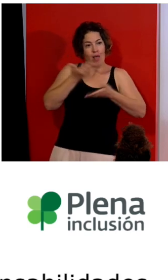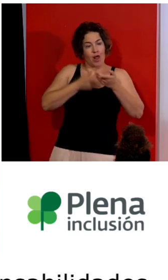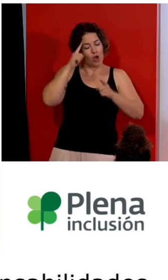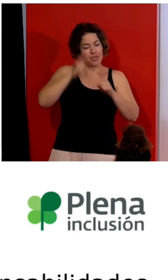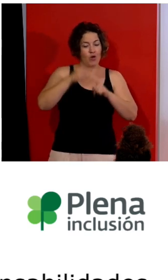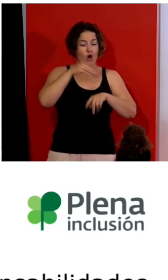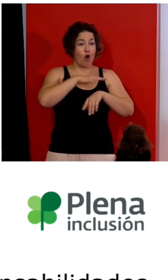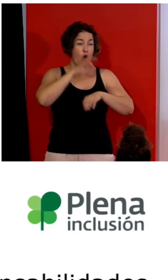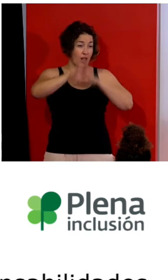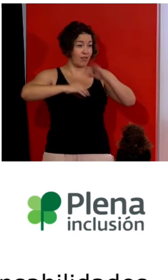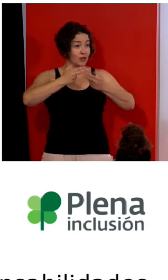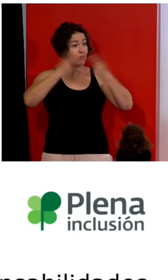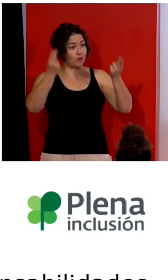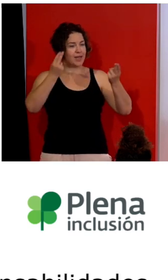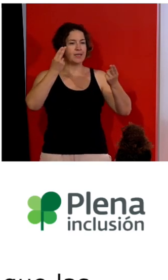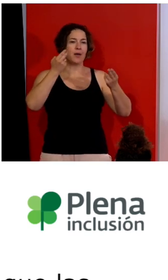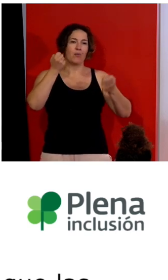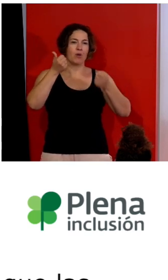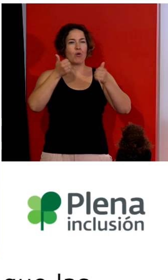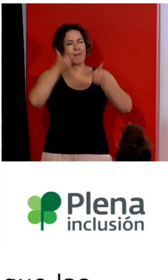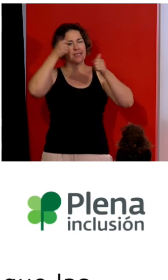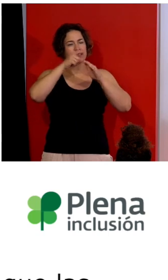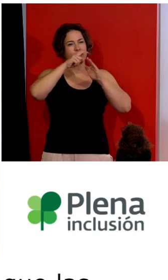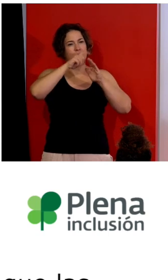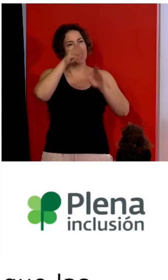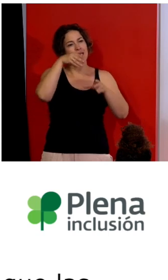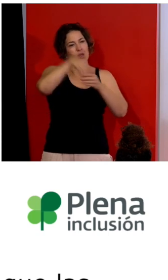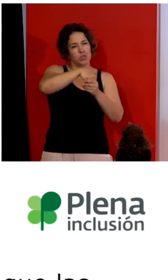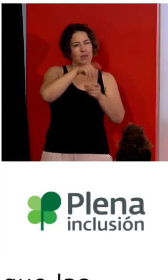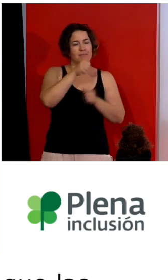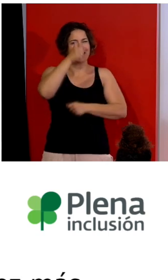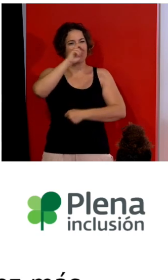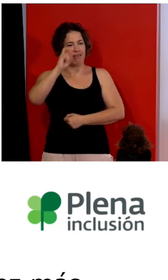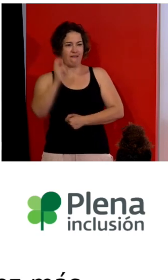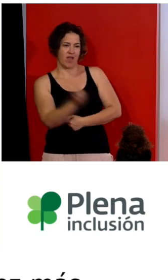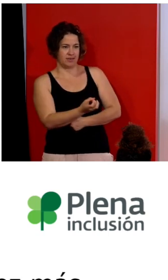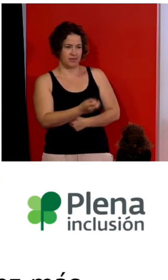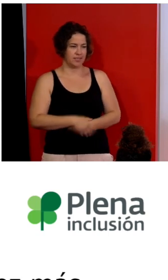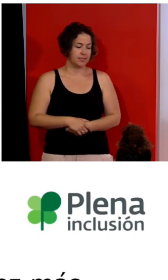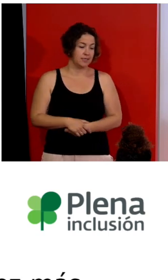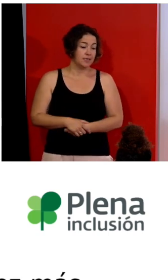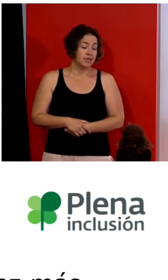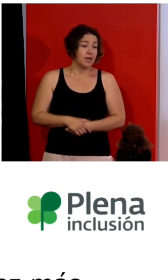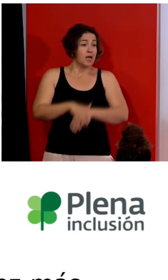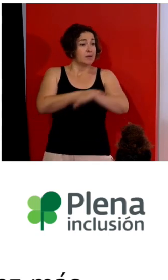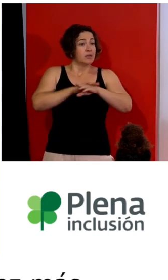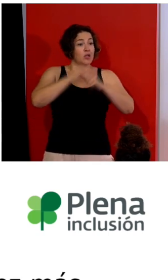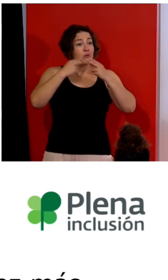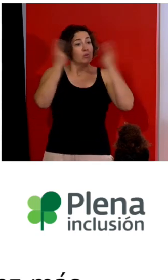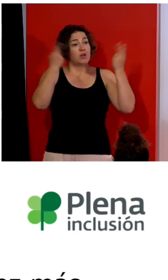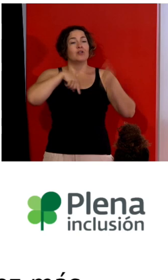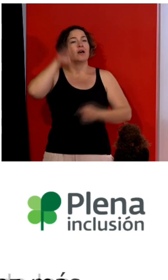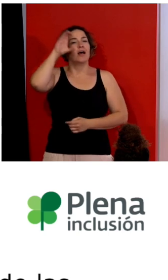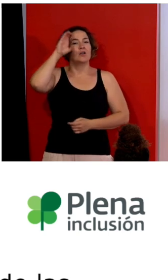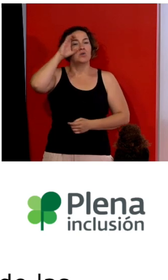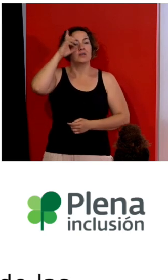públicas sean cada vez más inclusivas y más diversas. Por parte de las administraciones públicas podremos escuchar a